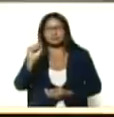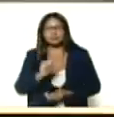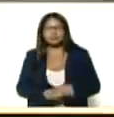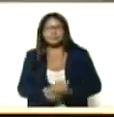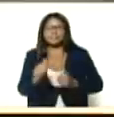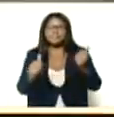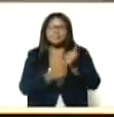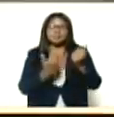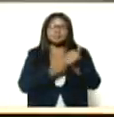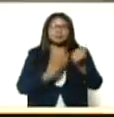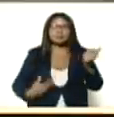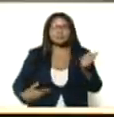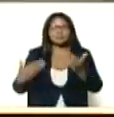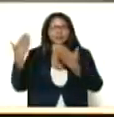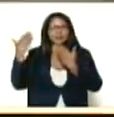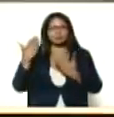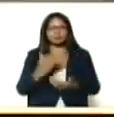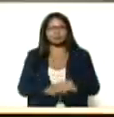vicepresidenta,